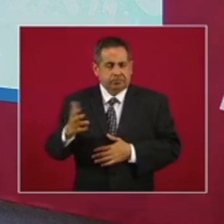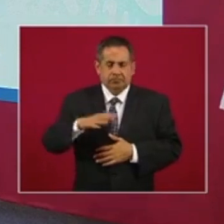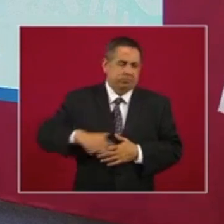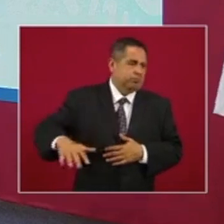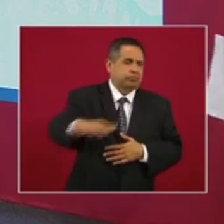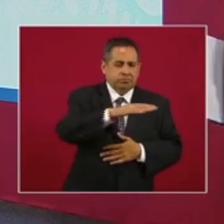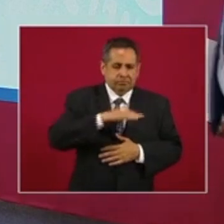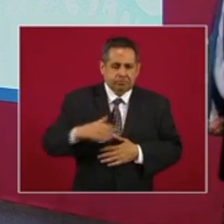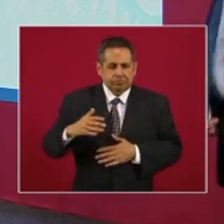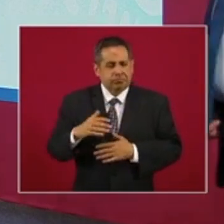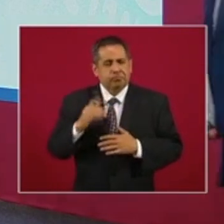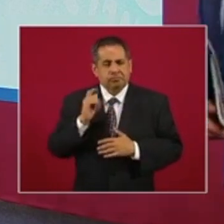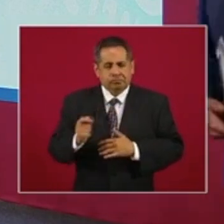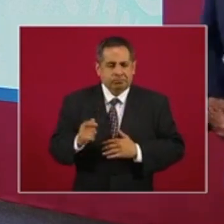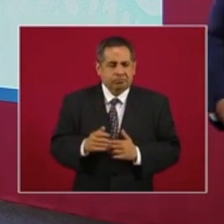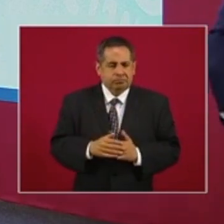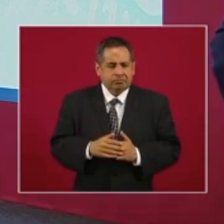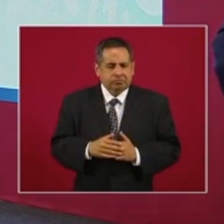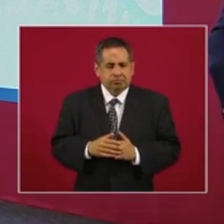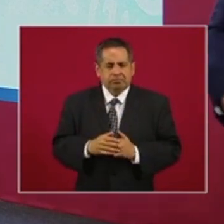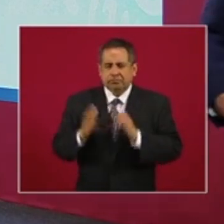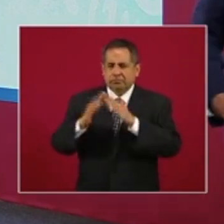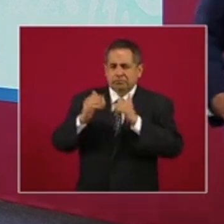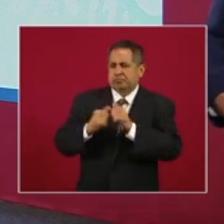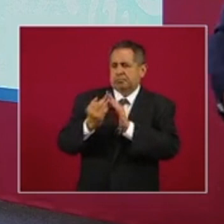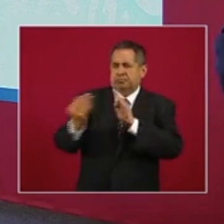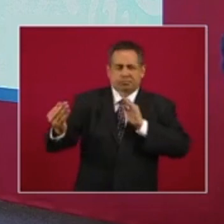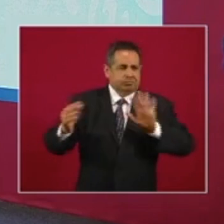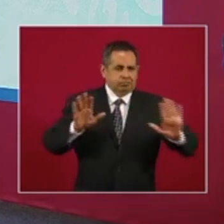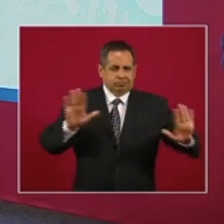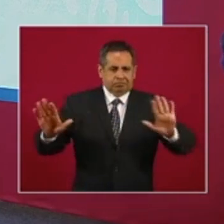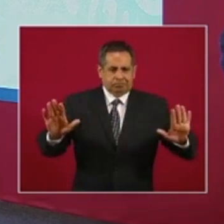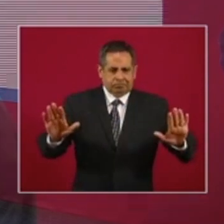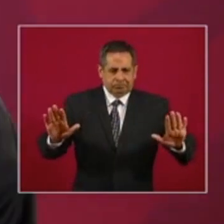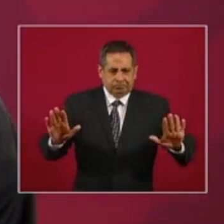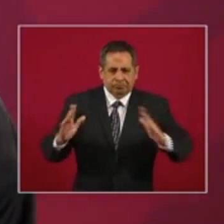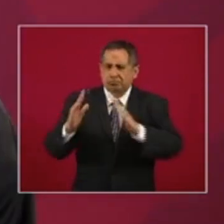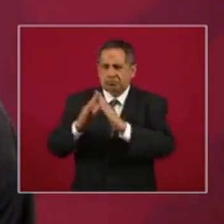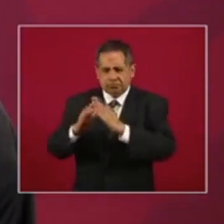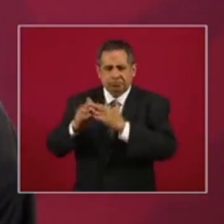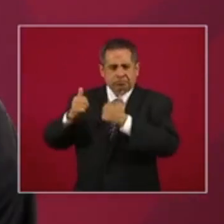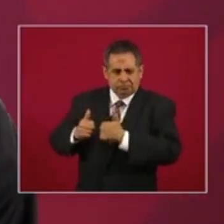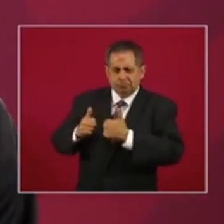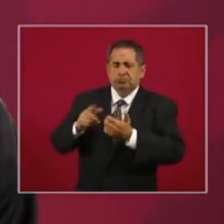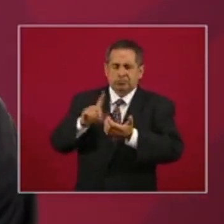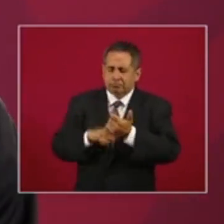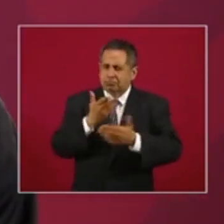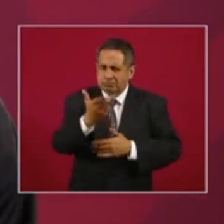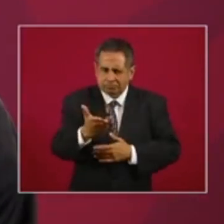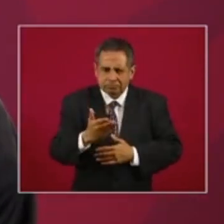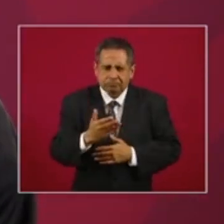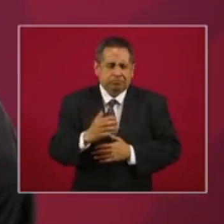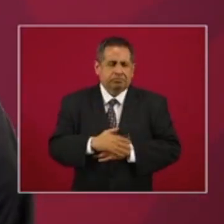todos que guarden sana distancia, aunque estén en sus domicilios, es